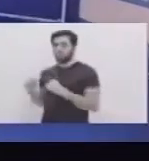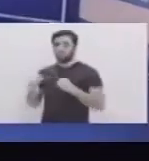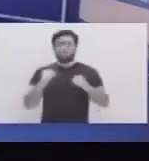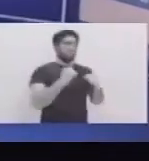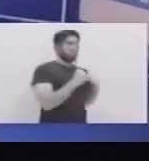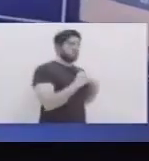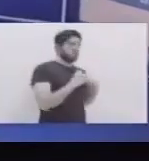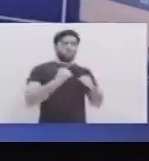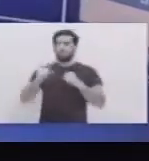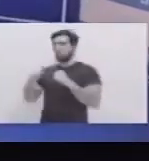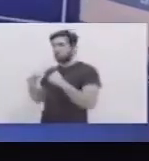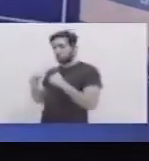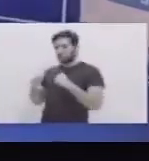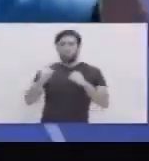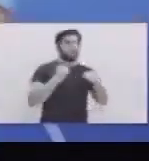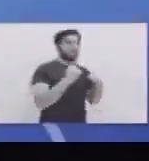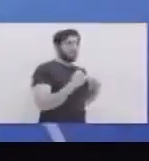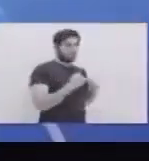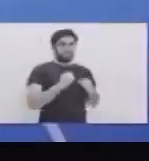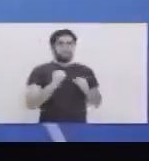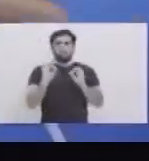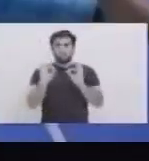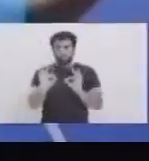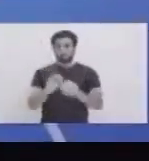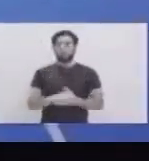Hago rotaciones de lo que es mi tren superior.